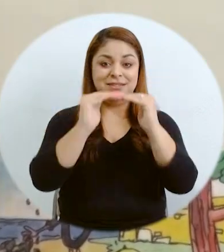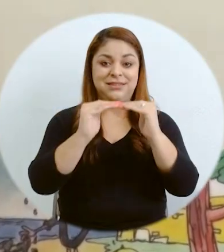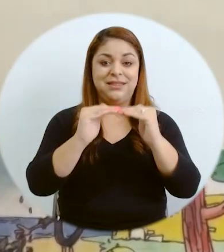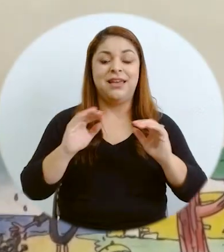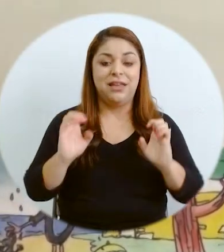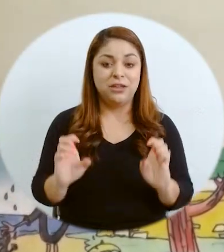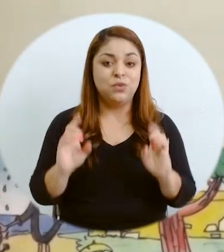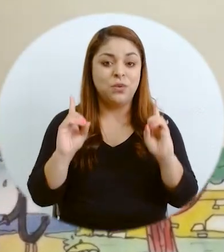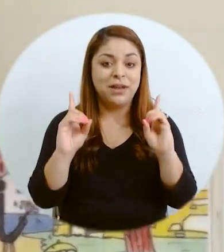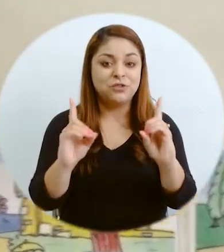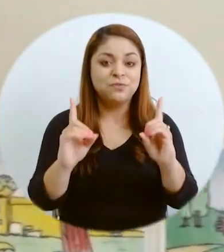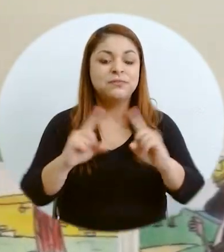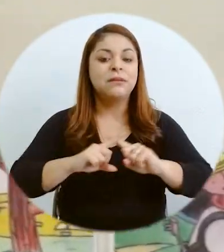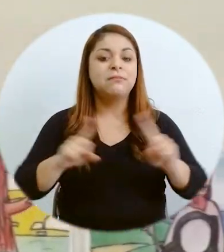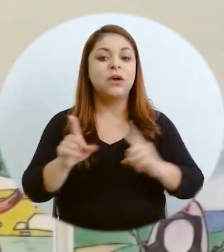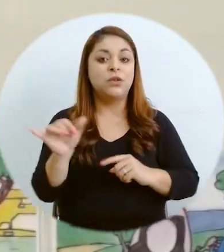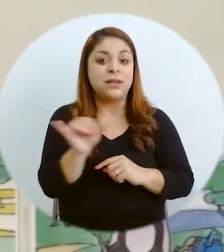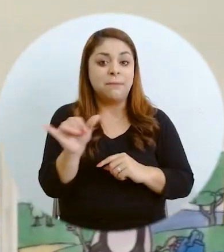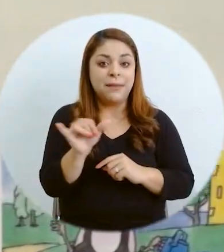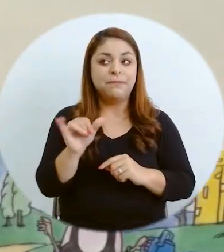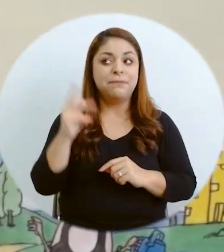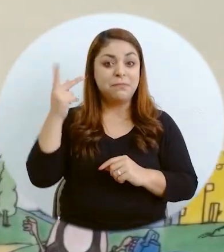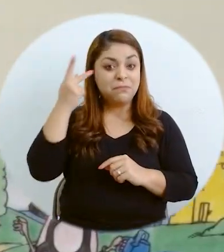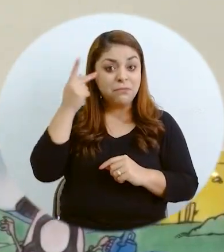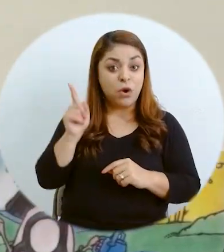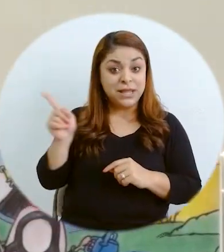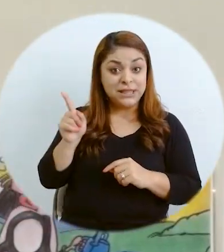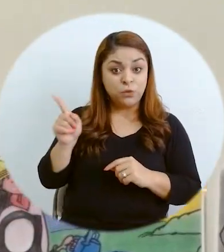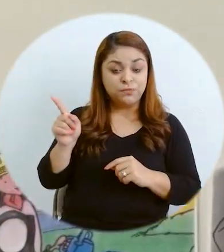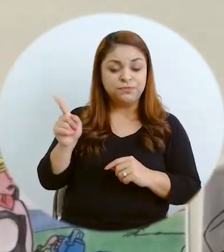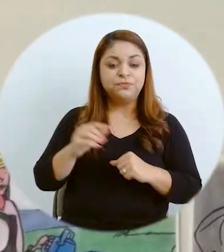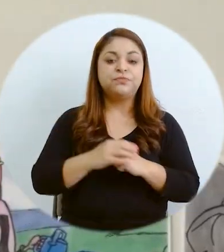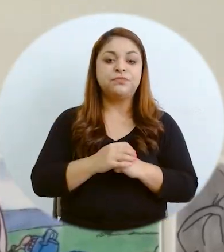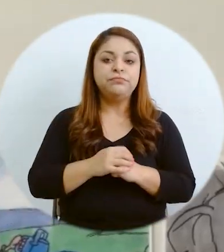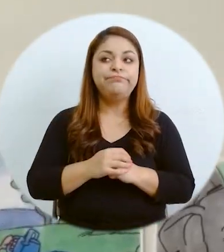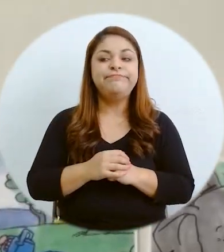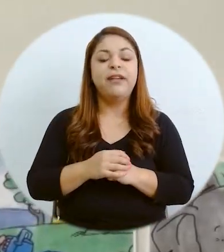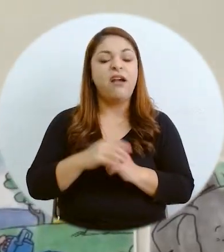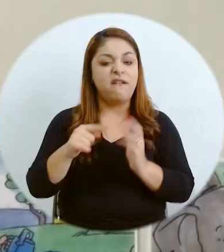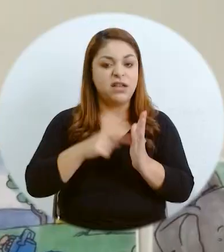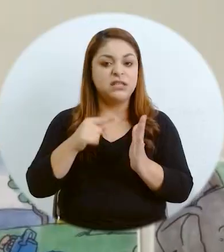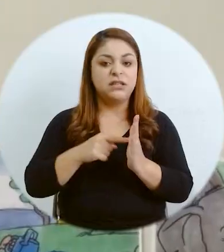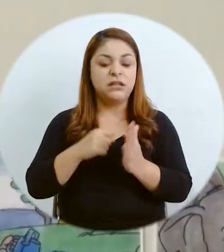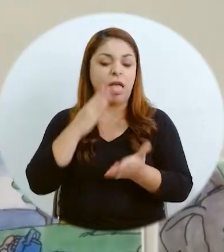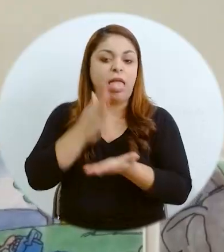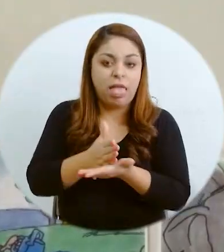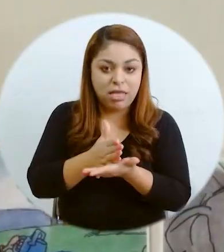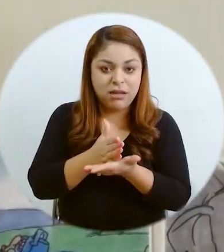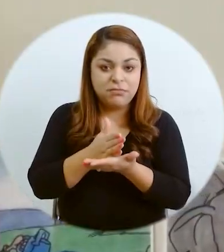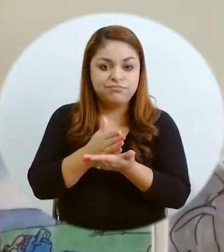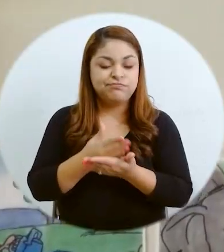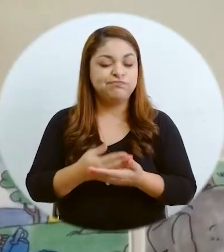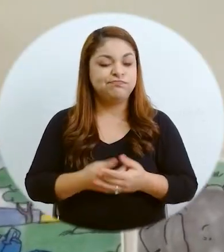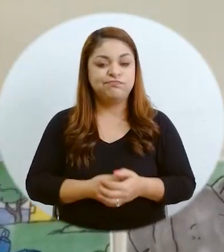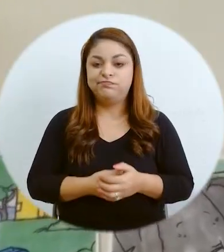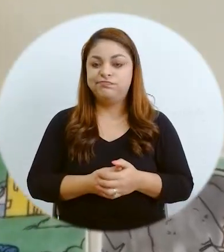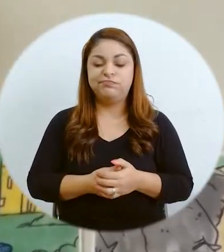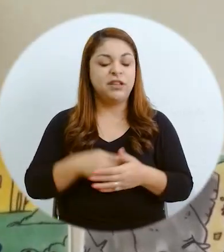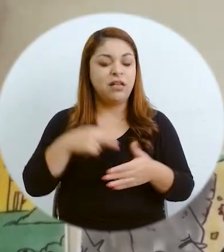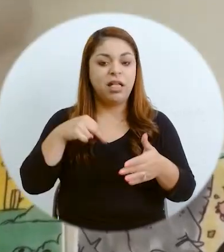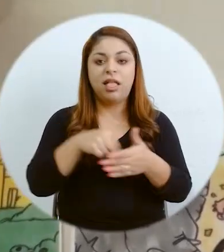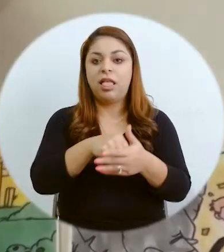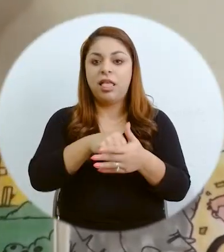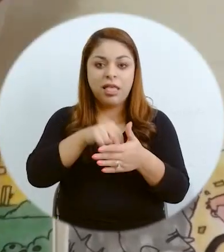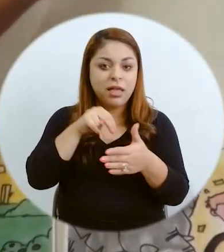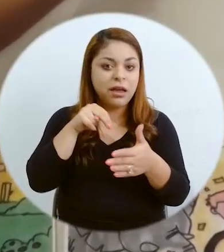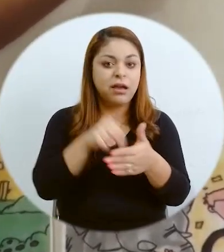de Educación, pero con estos órganos que tienen un nivel político, nos ponen ahí a veces un freno, y